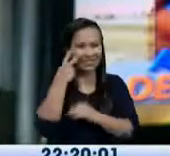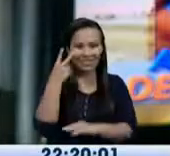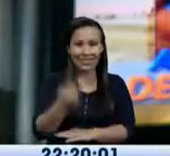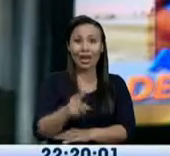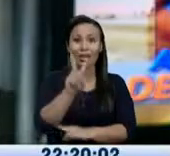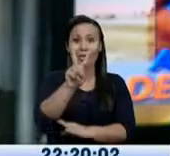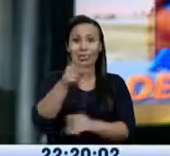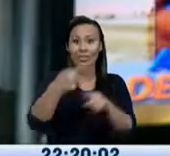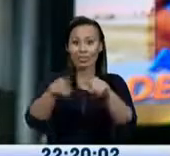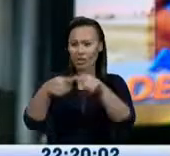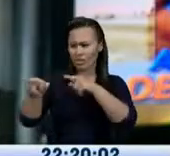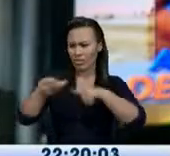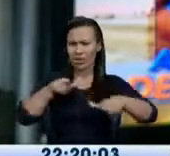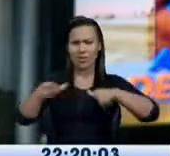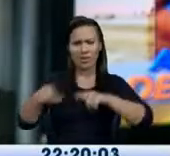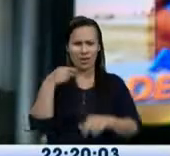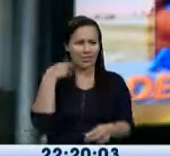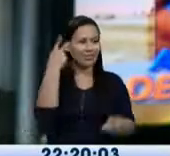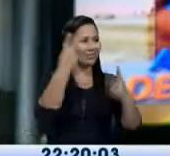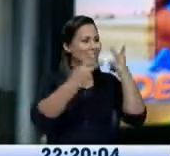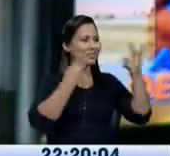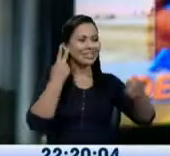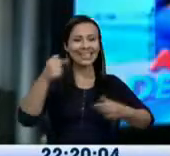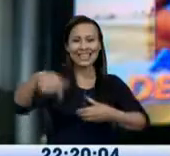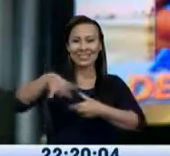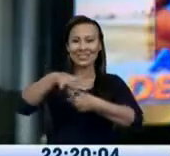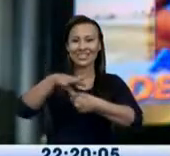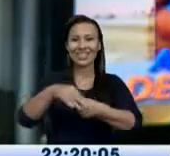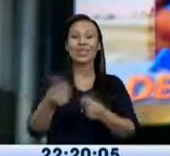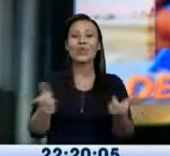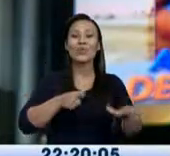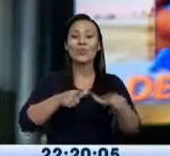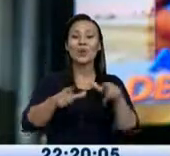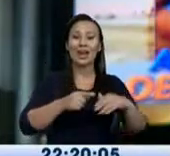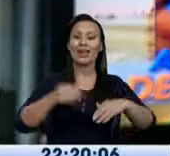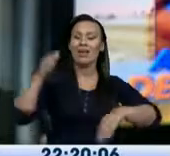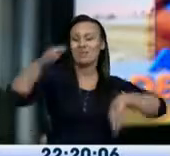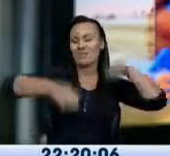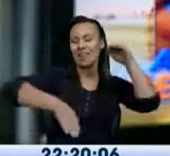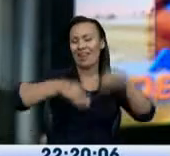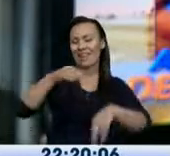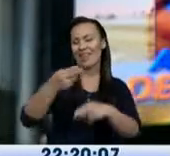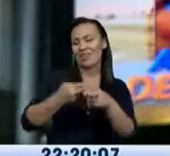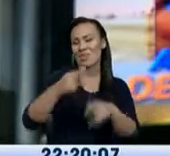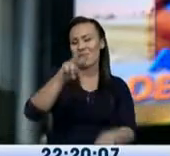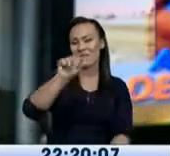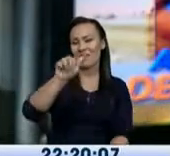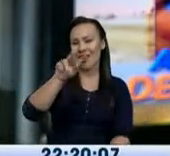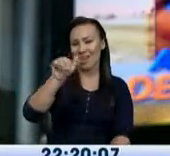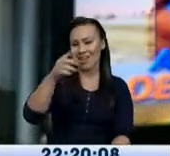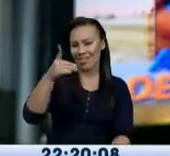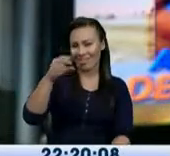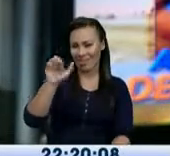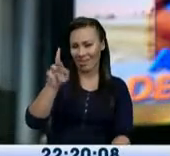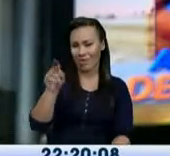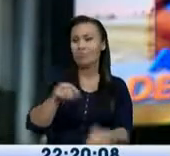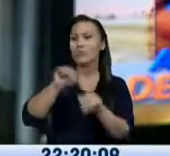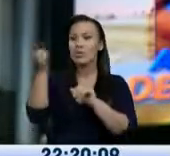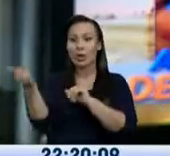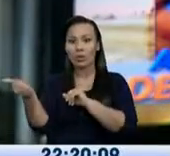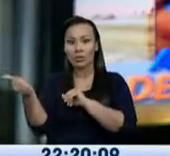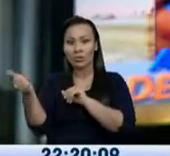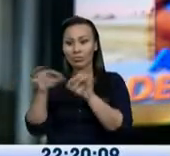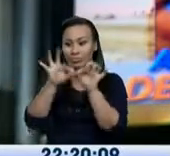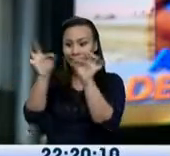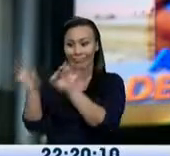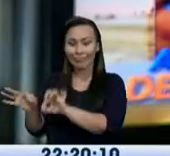Dos destinos para disfrutar este feriado son Playa Varadero y Puerto El Morro, que además son promocionadas por la empresa de turismo municipal de Guayaquil. En